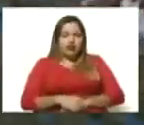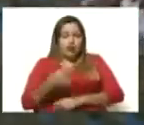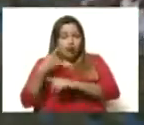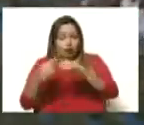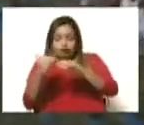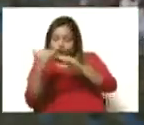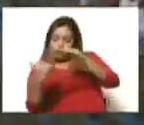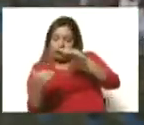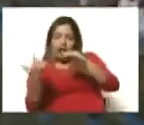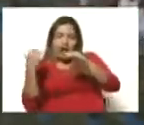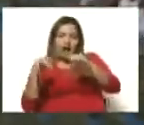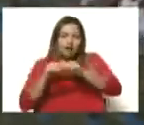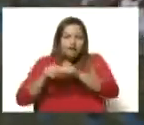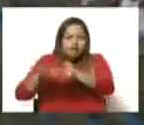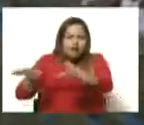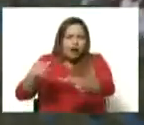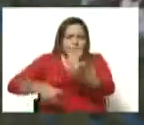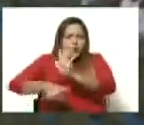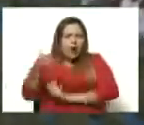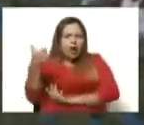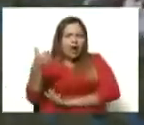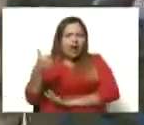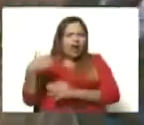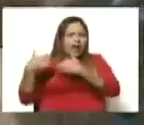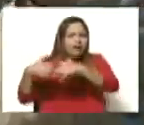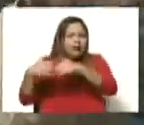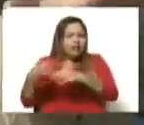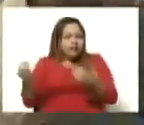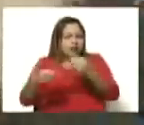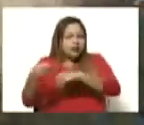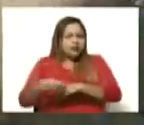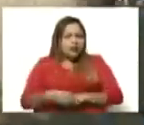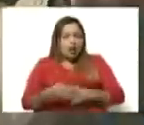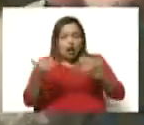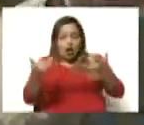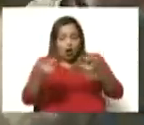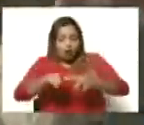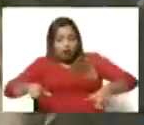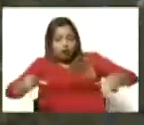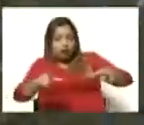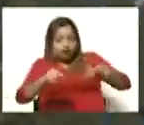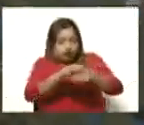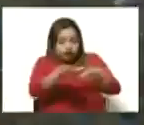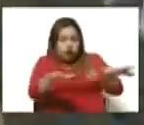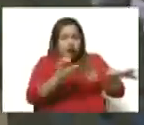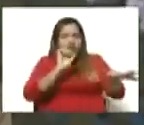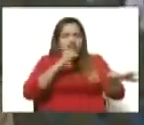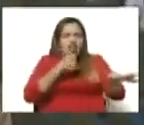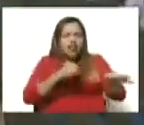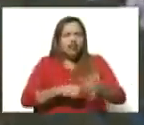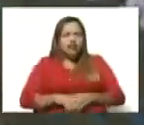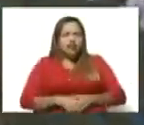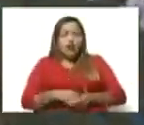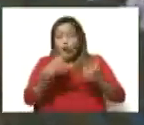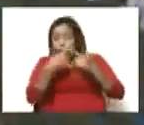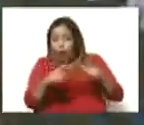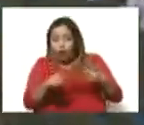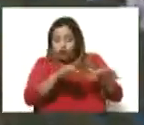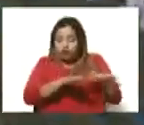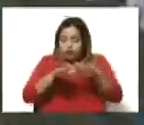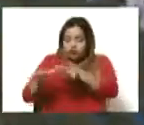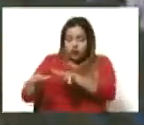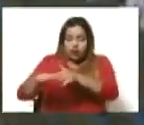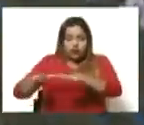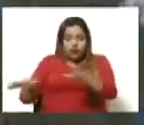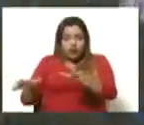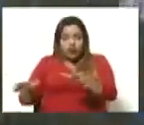que es la zona industrial. Es decir, este abanico es, donde estamos ahorita, es un depósito antiguo, y el otro es donde está